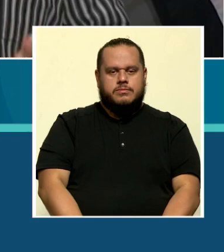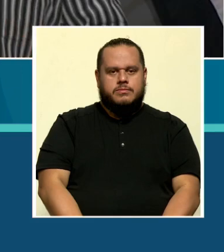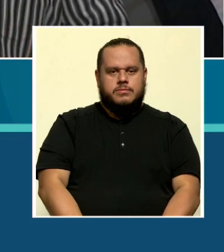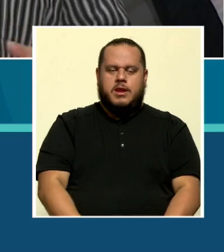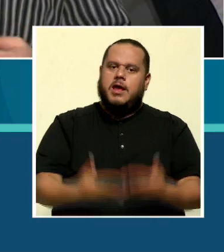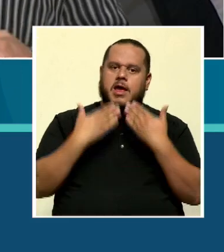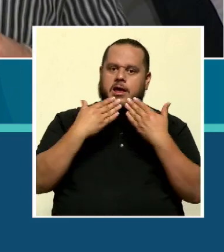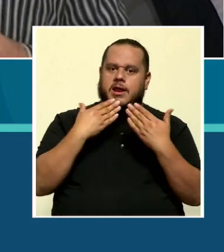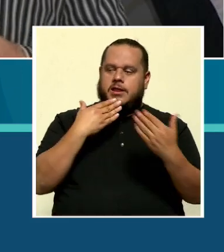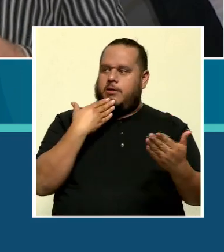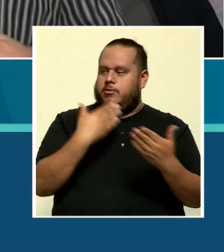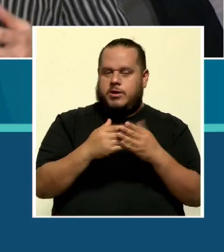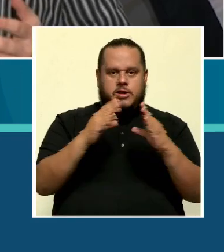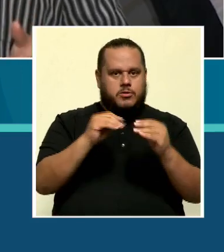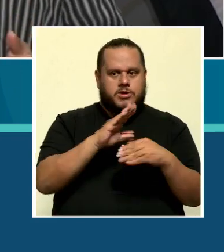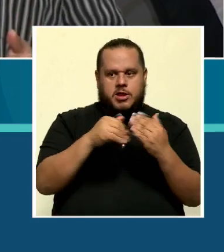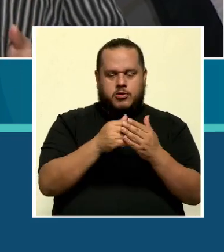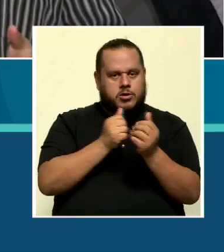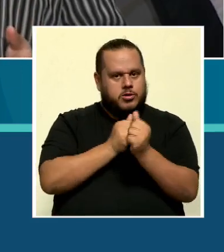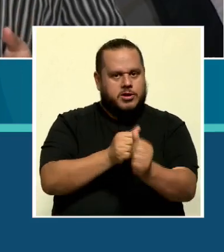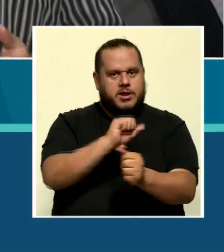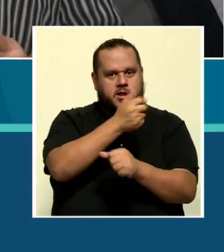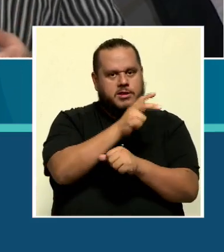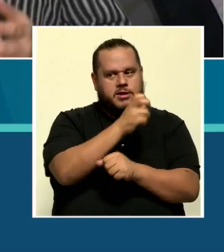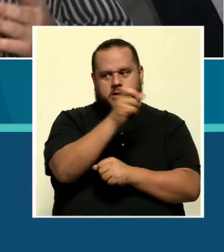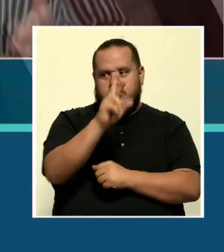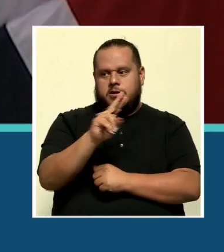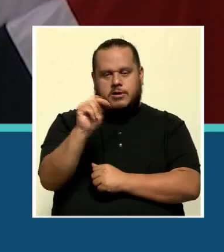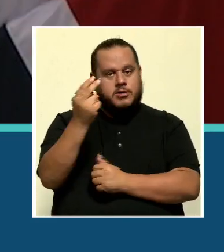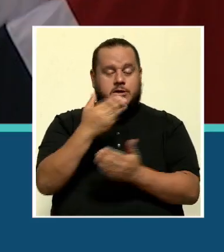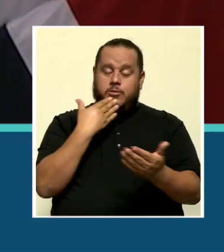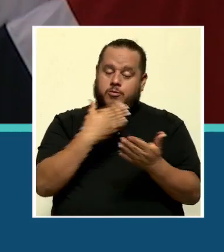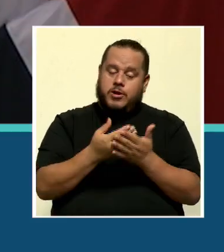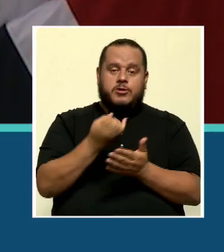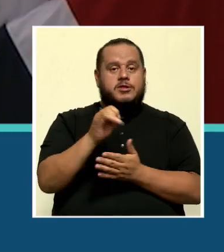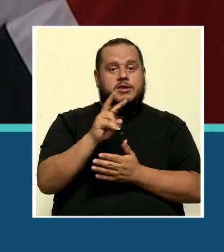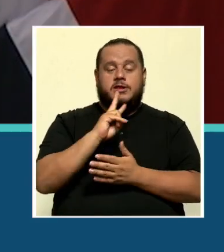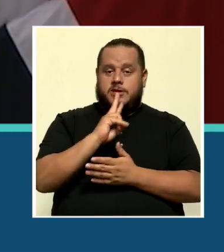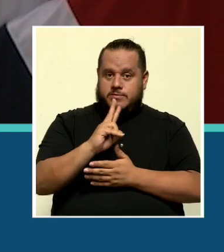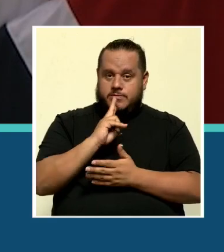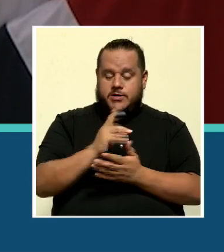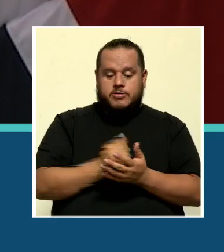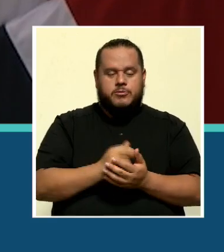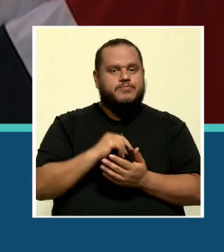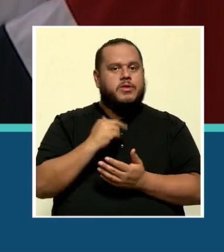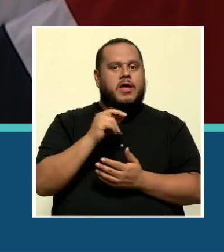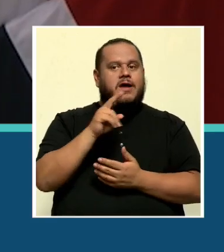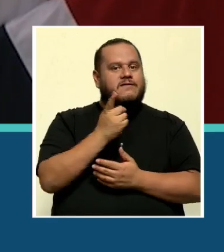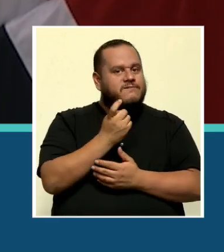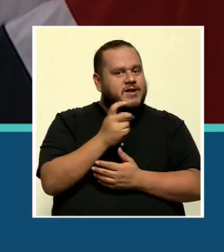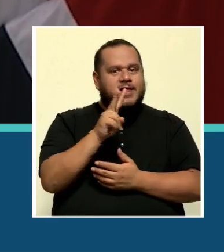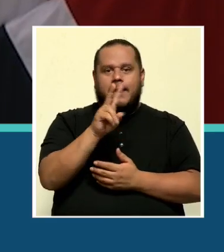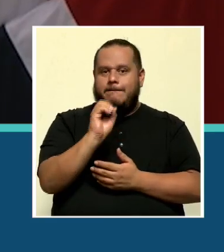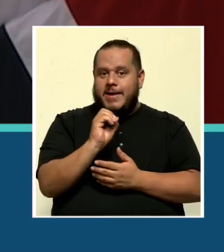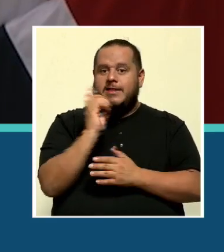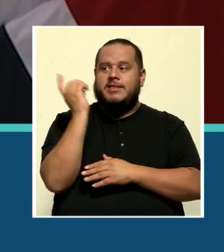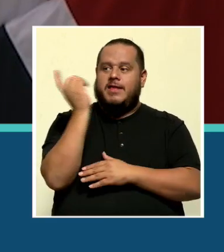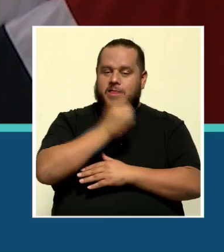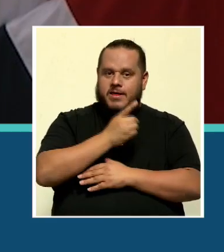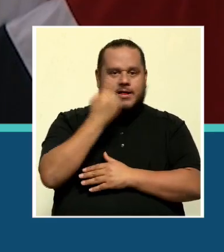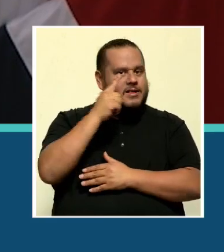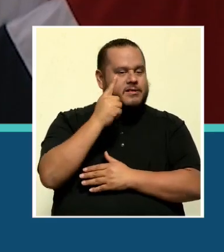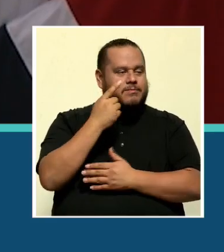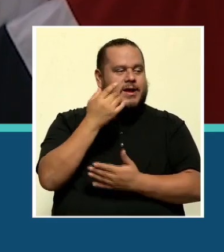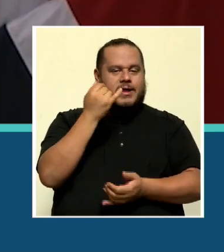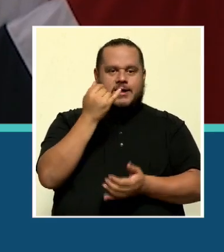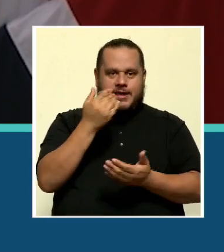Gracias, muy buenas noches a los que nos siguen a través de 13 Costa Rica Noticias. Bueno, si bien es cierto, estamos a 20 días exactos de que se dé